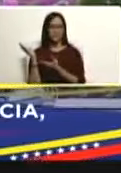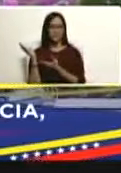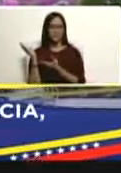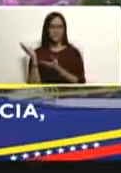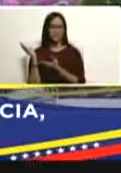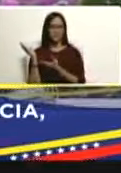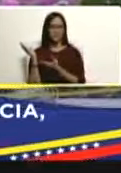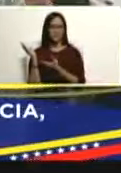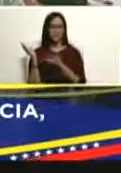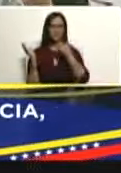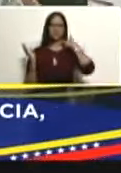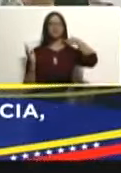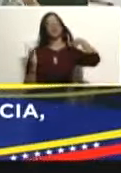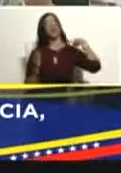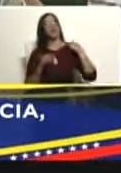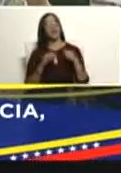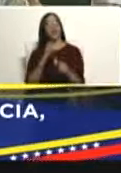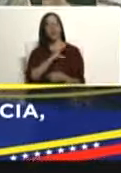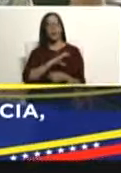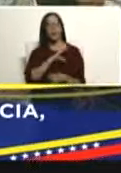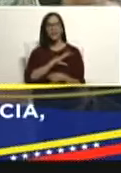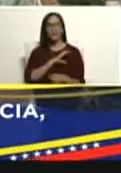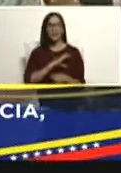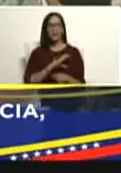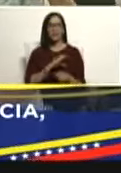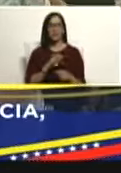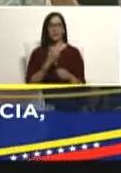El Comité de Bioética, presidente,